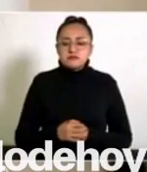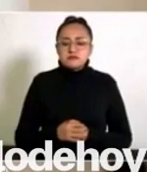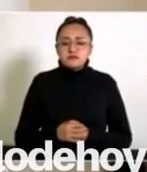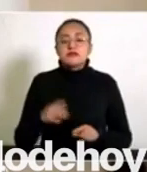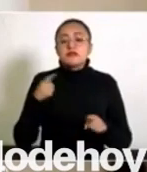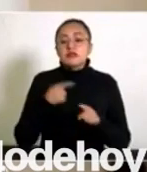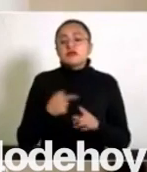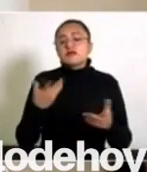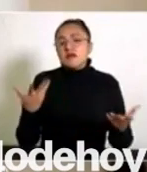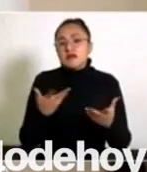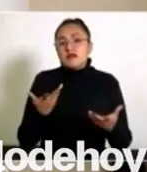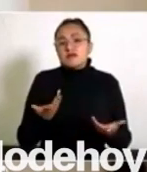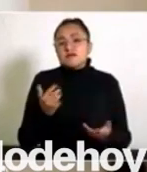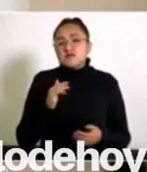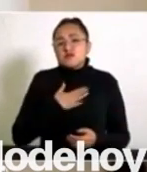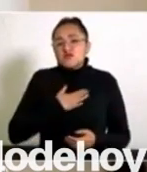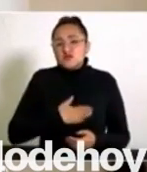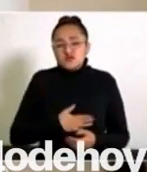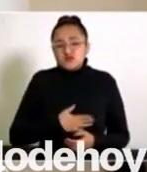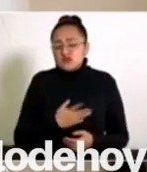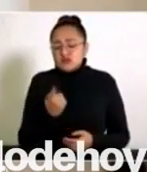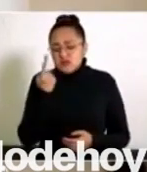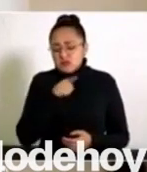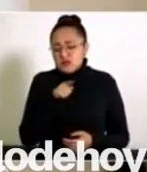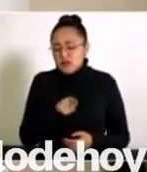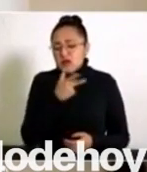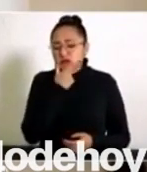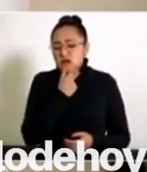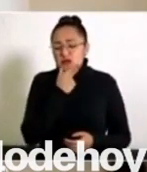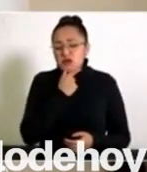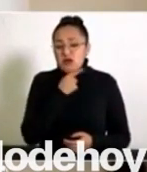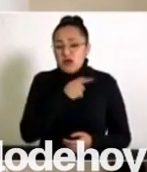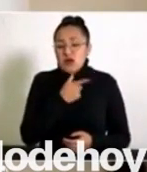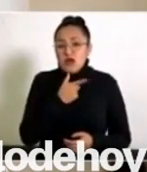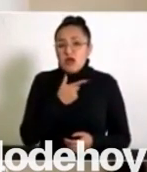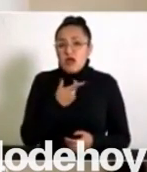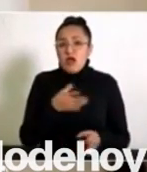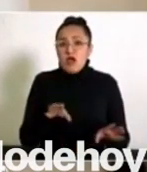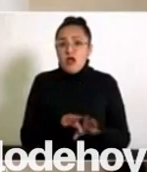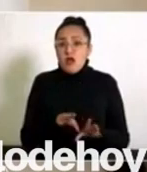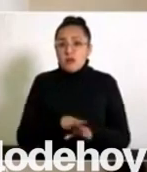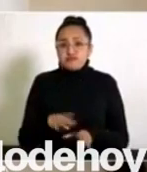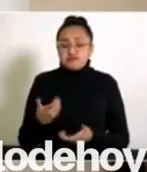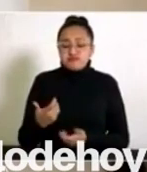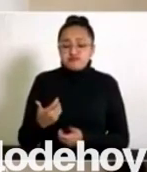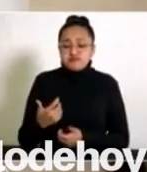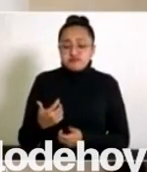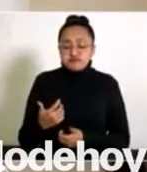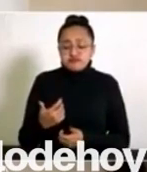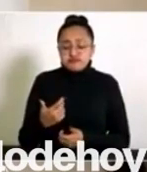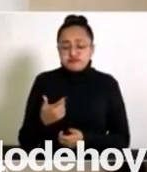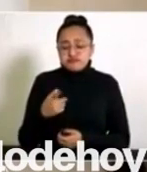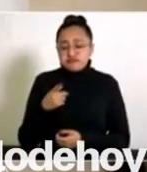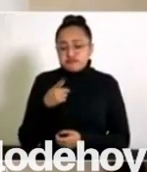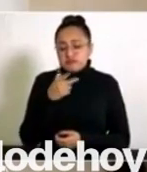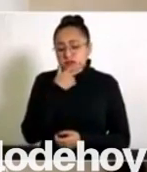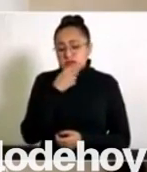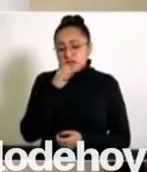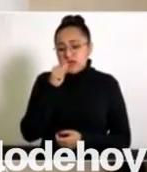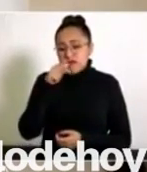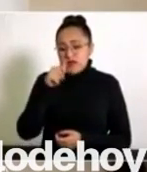que se haga justicia si el general cienfuegos tiene responsabilidad desde luego